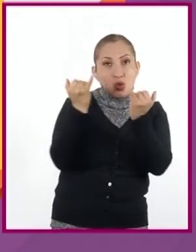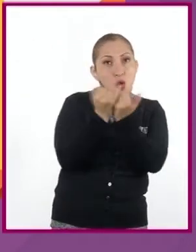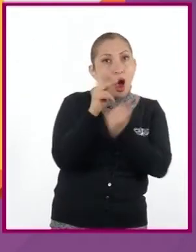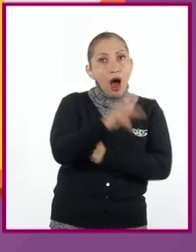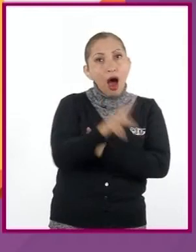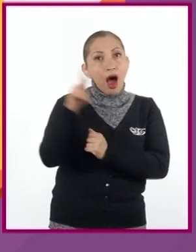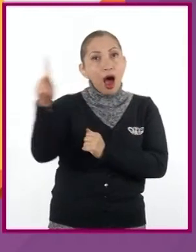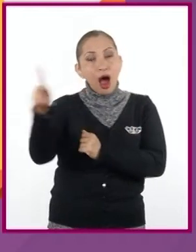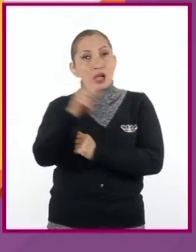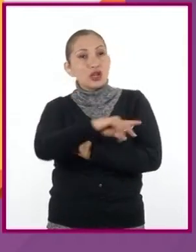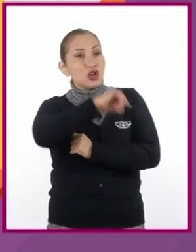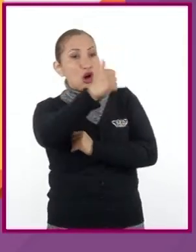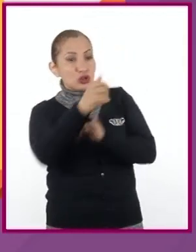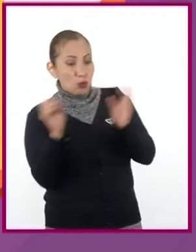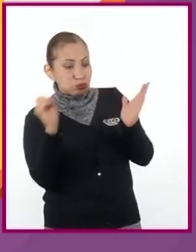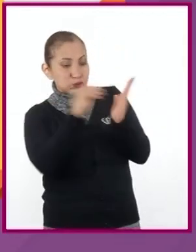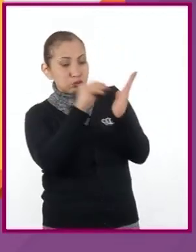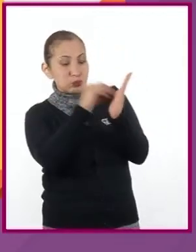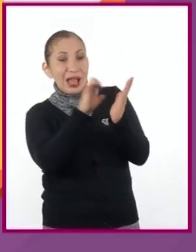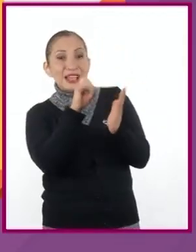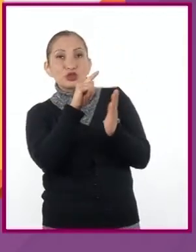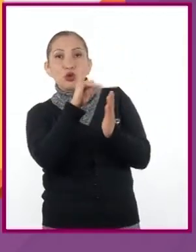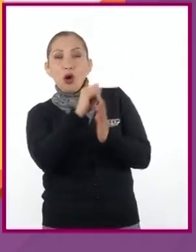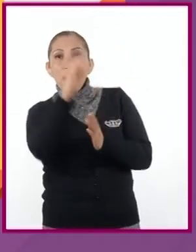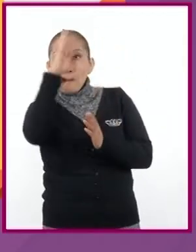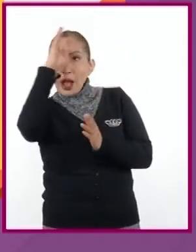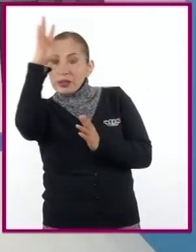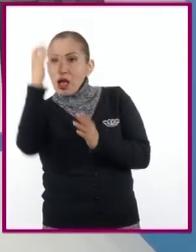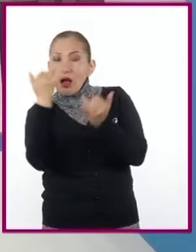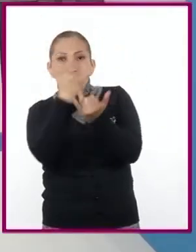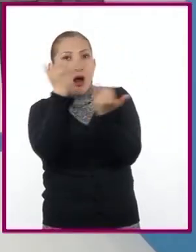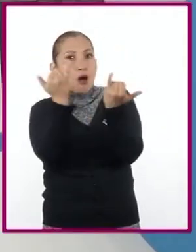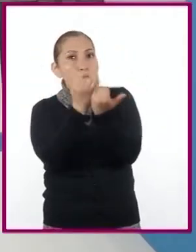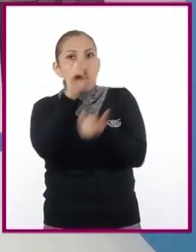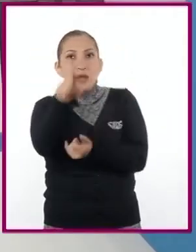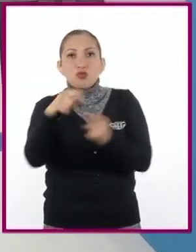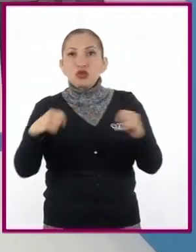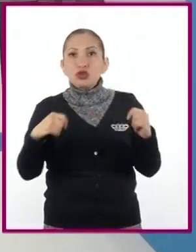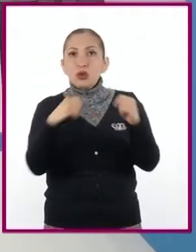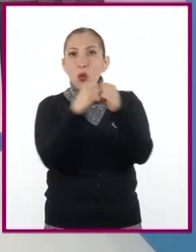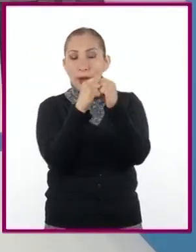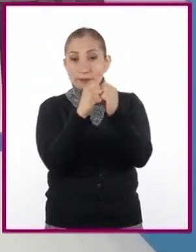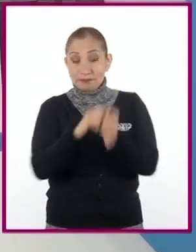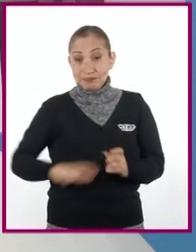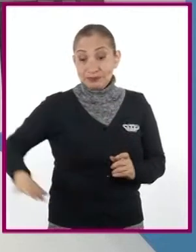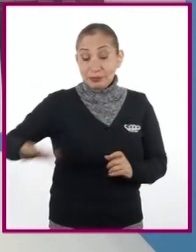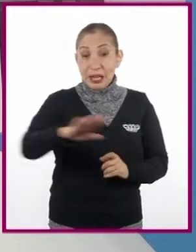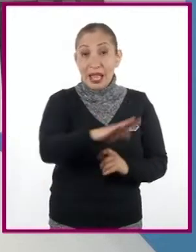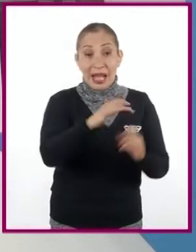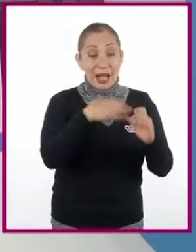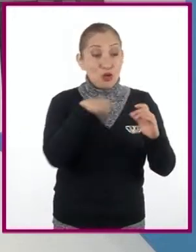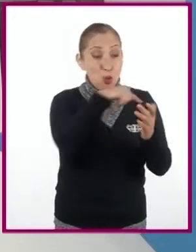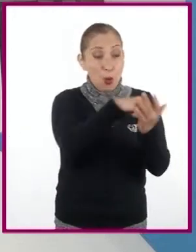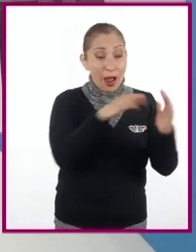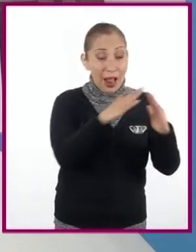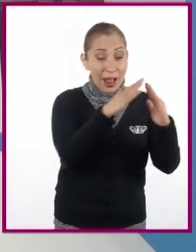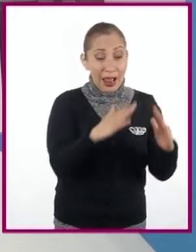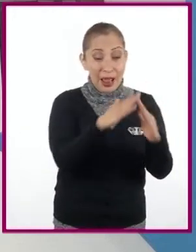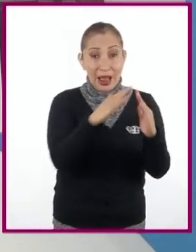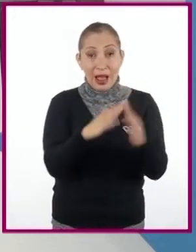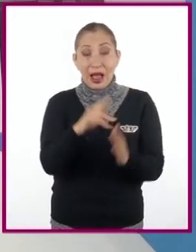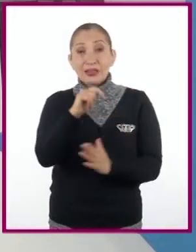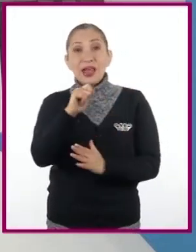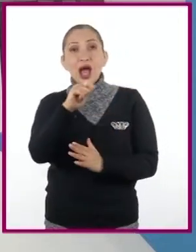en estuco de los templos mayas son rasgos regionales. Las aldeas de Teotihuacán construían con tablero